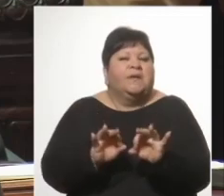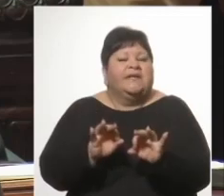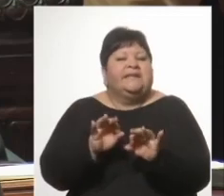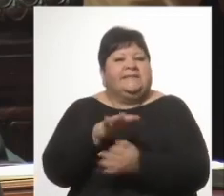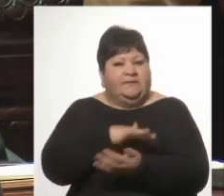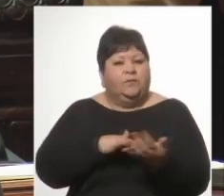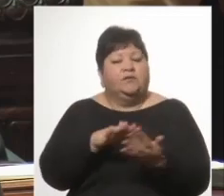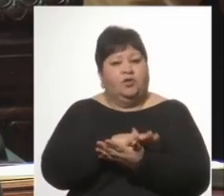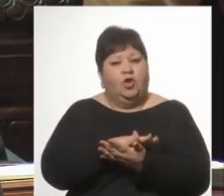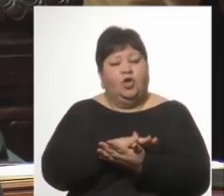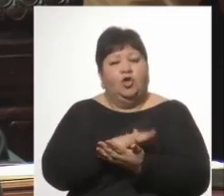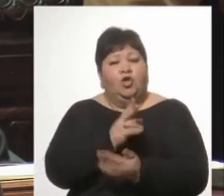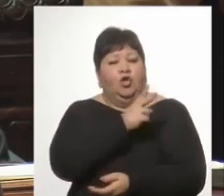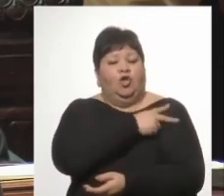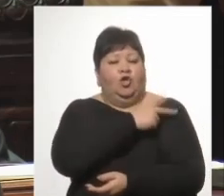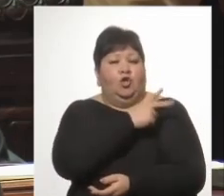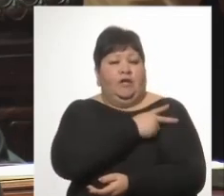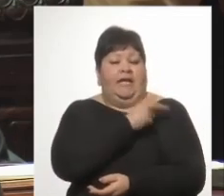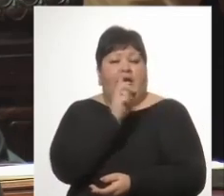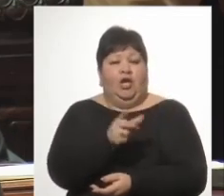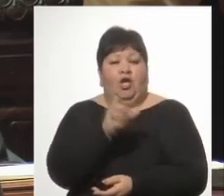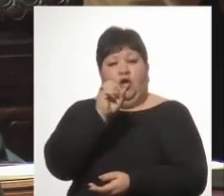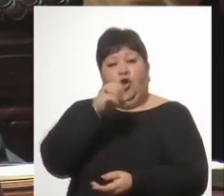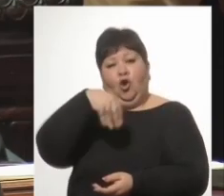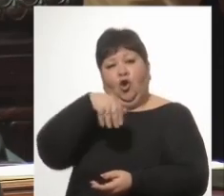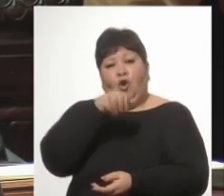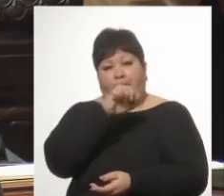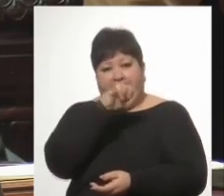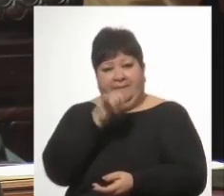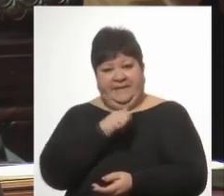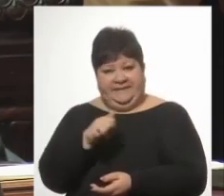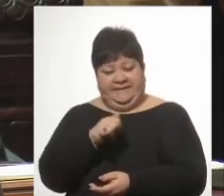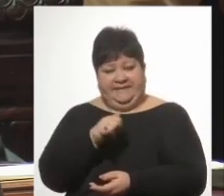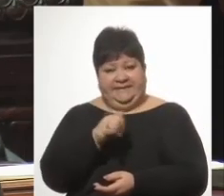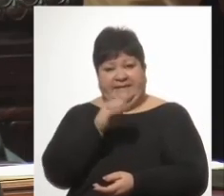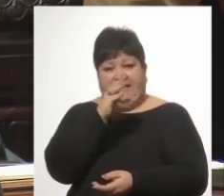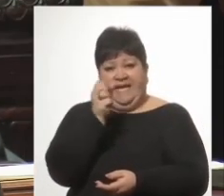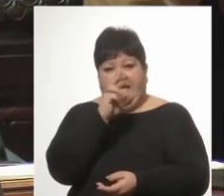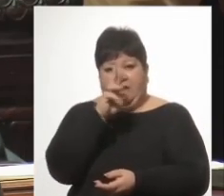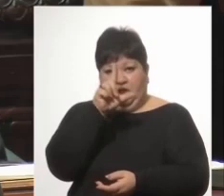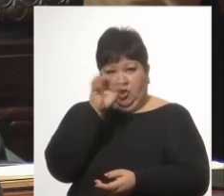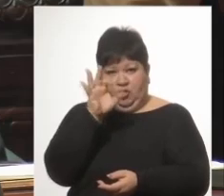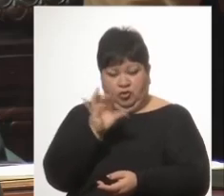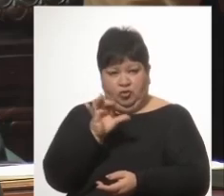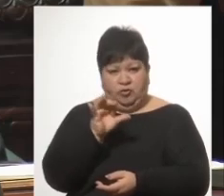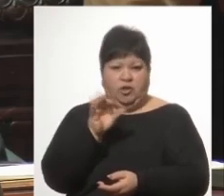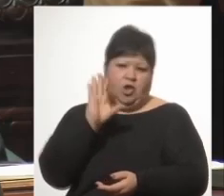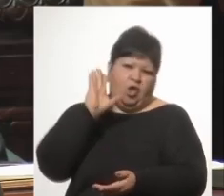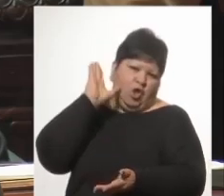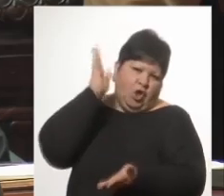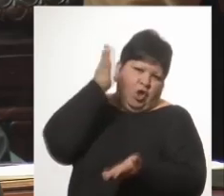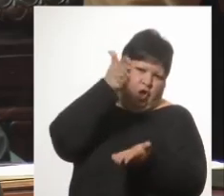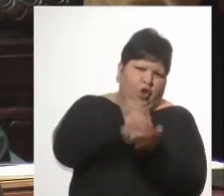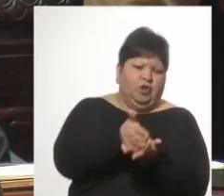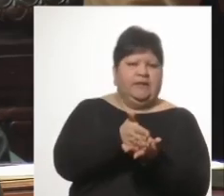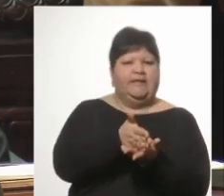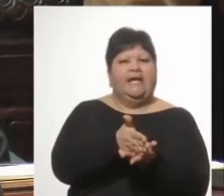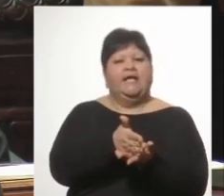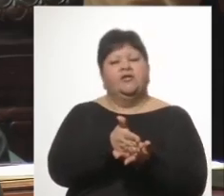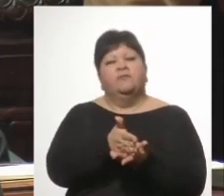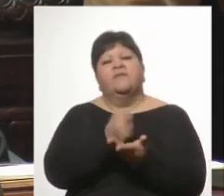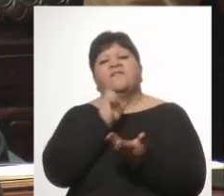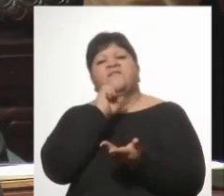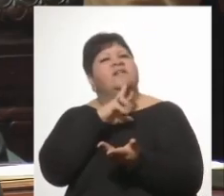del coronel Juan Carlos Gómez, relacionado con el tema que estamos tratando, quien fue condenado a partir de un